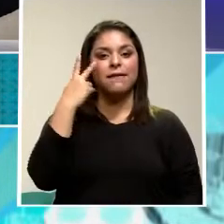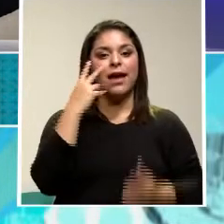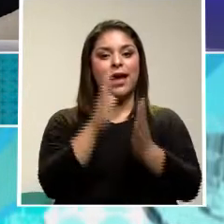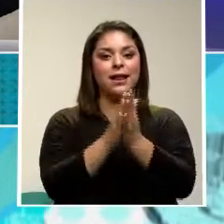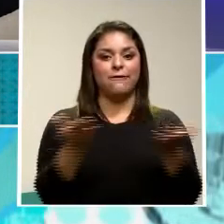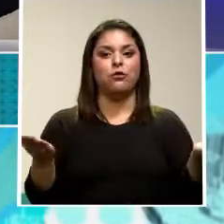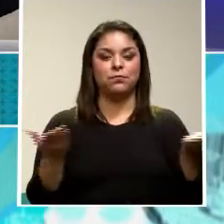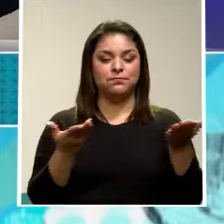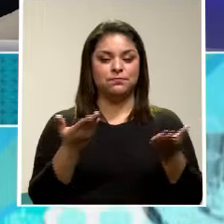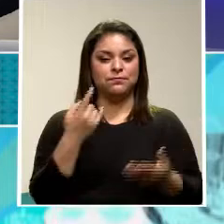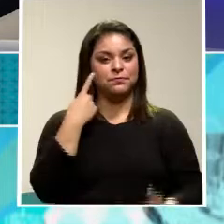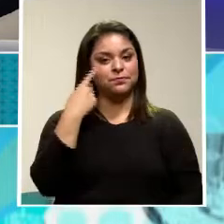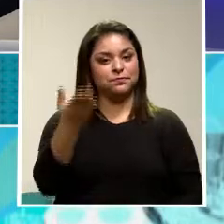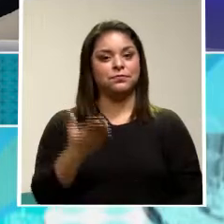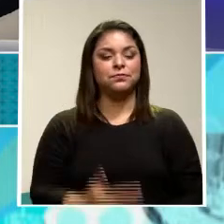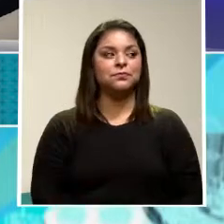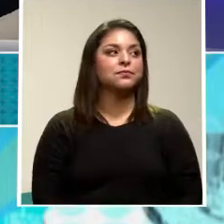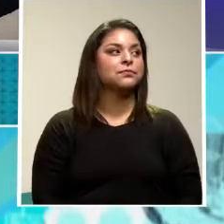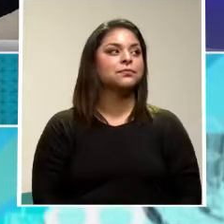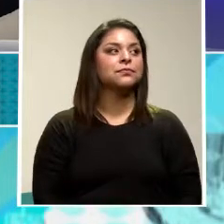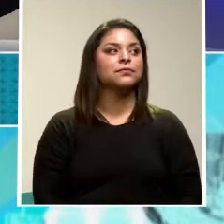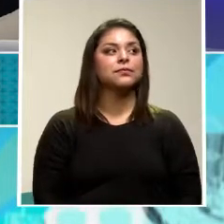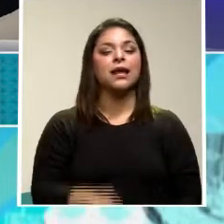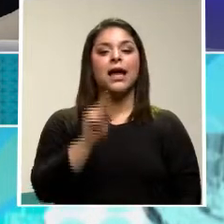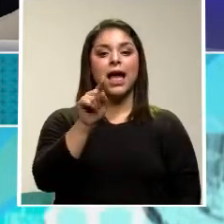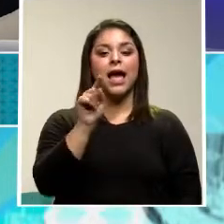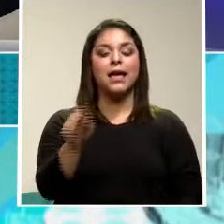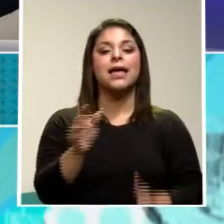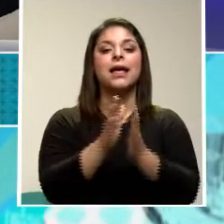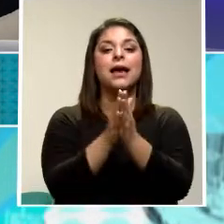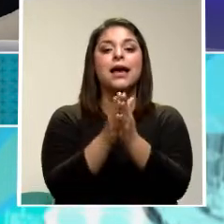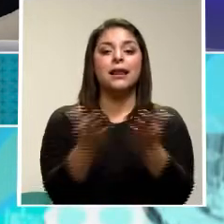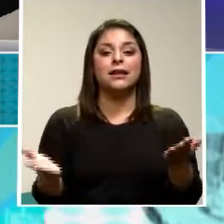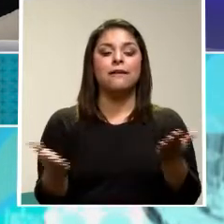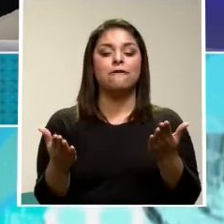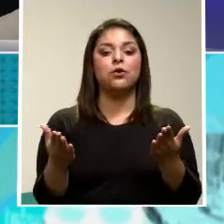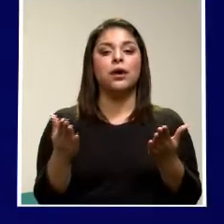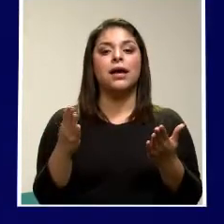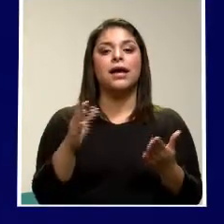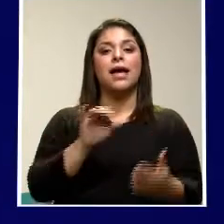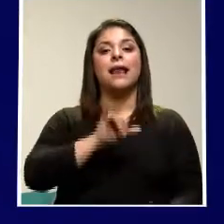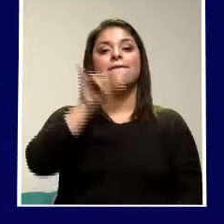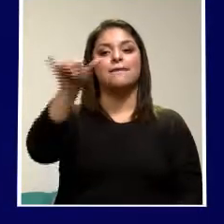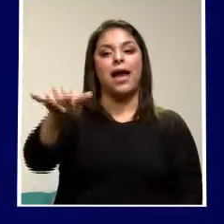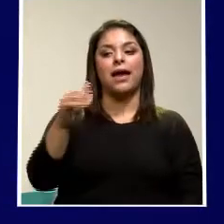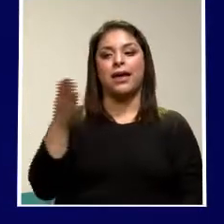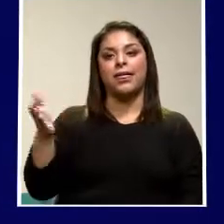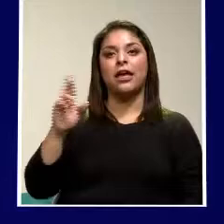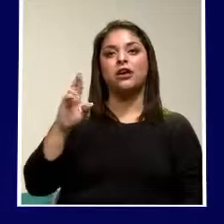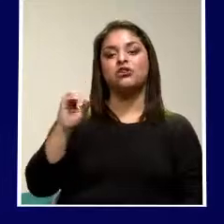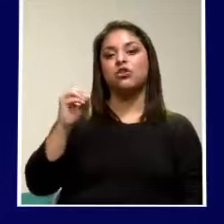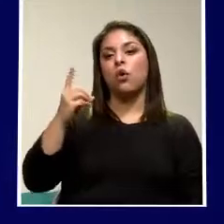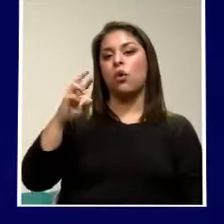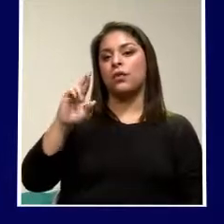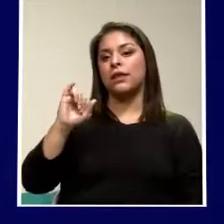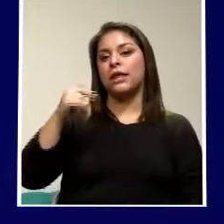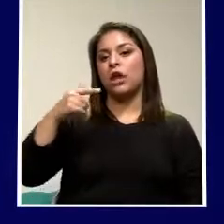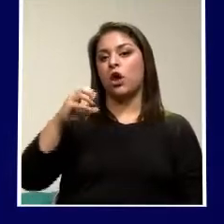Milla. Ahí estamos mostrando, este es el libro El viaje de Rodrigo Soto,